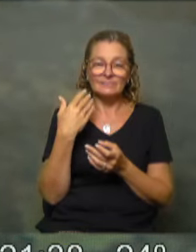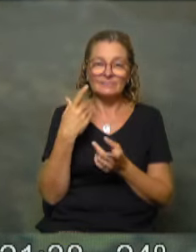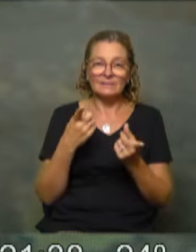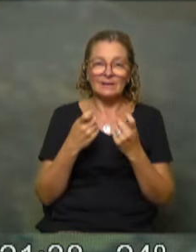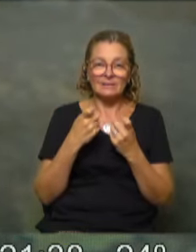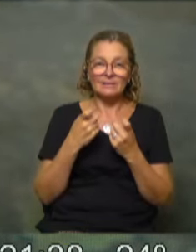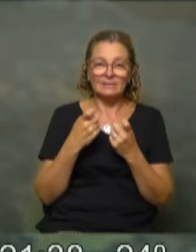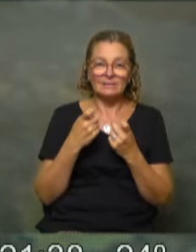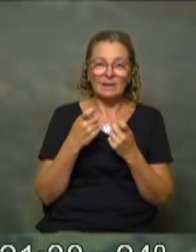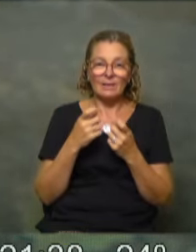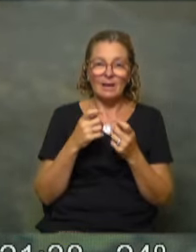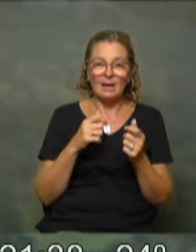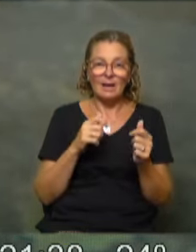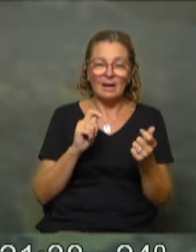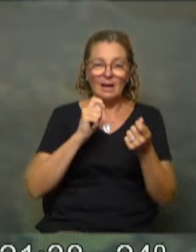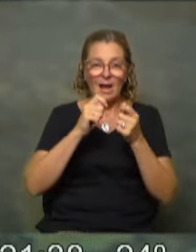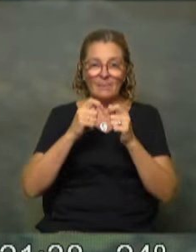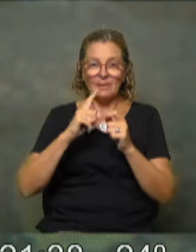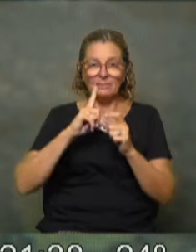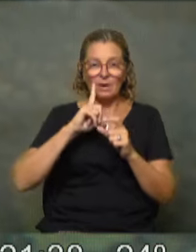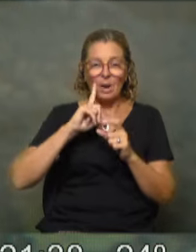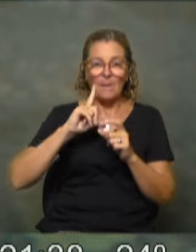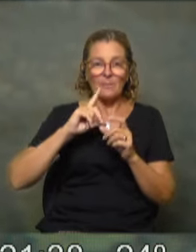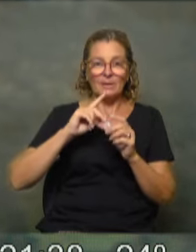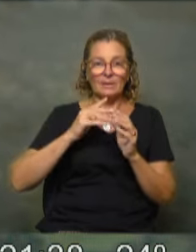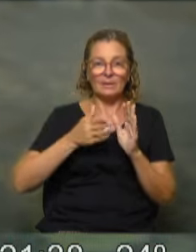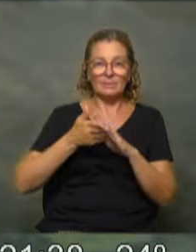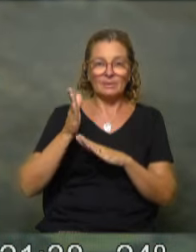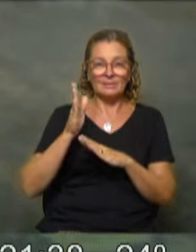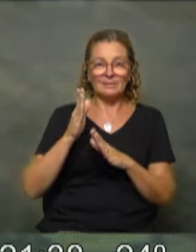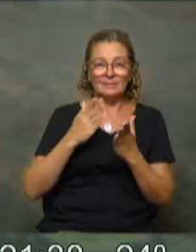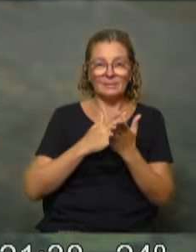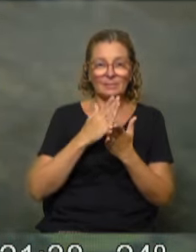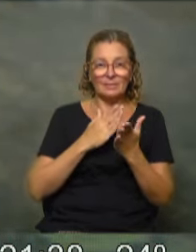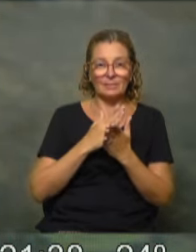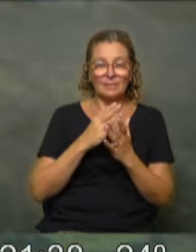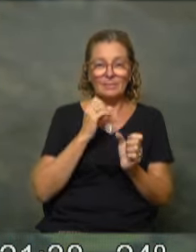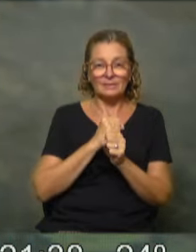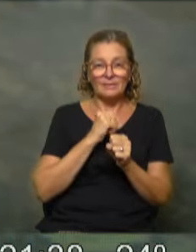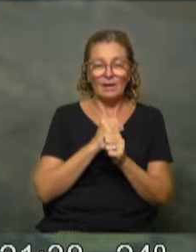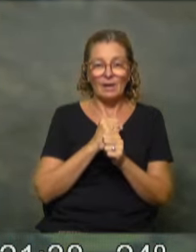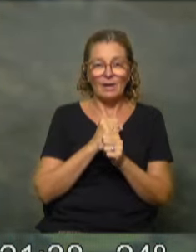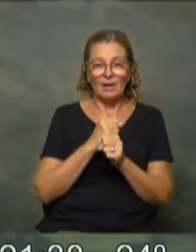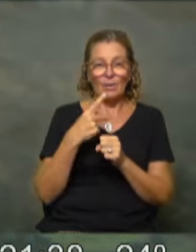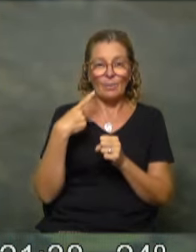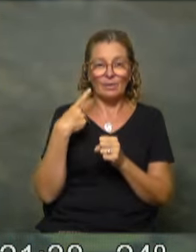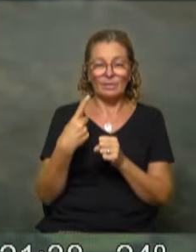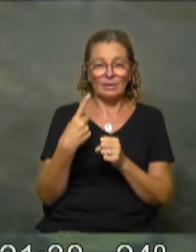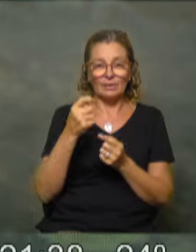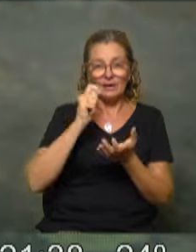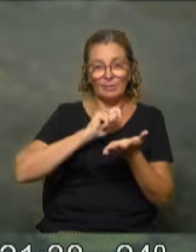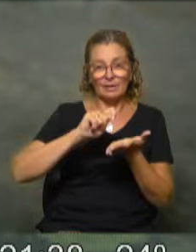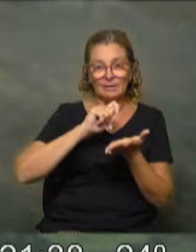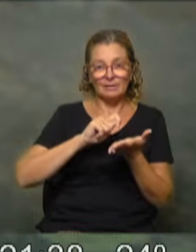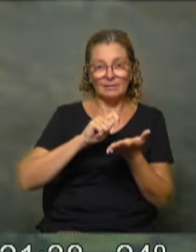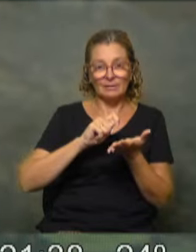Necesitaba moverme un poco, necesitaba tomar distancia. Siempre me dedico a tomar distancia, creo que es mi trabajo. Como directora, como escritora, es